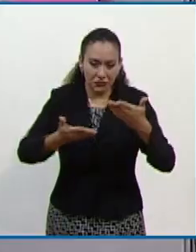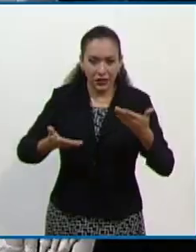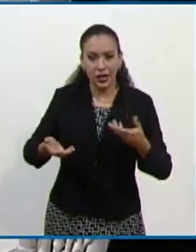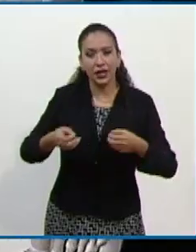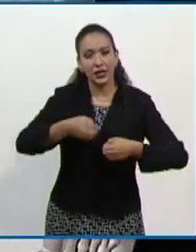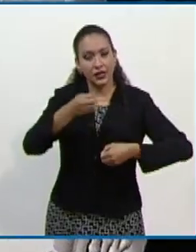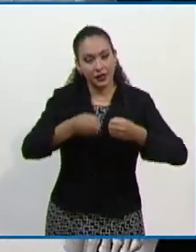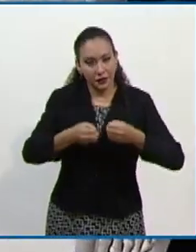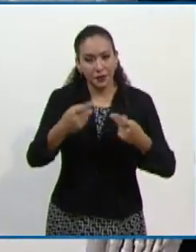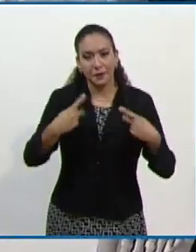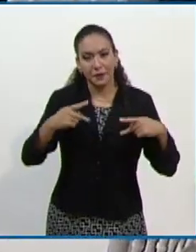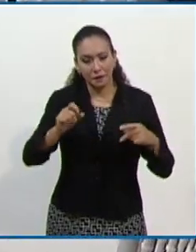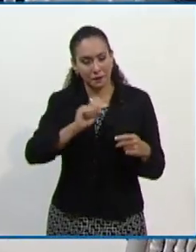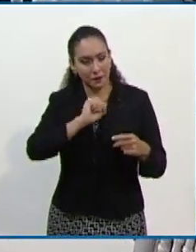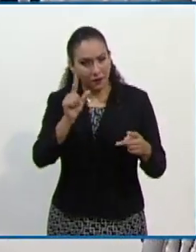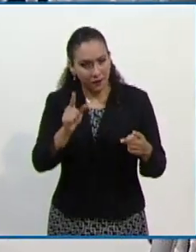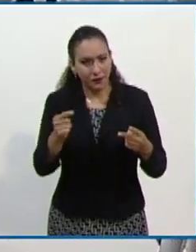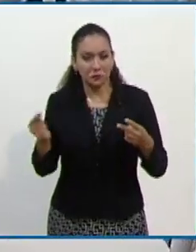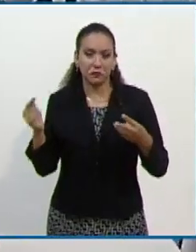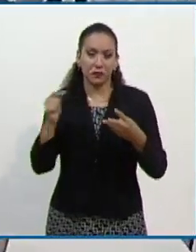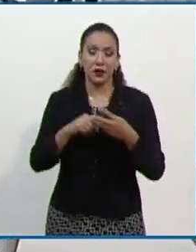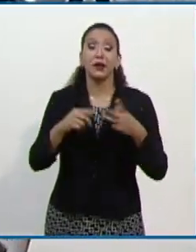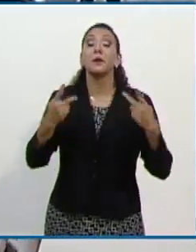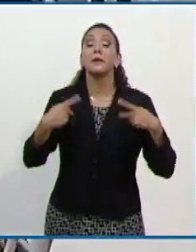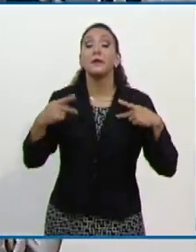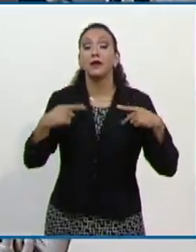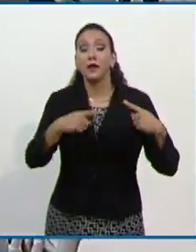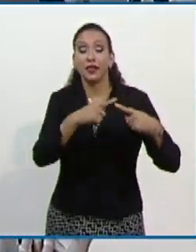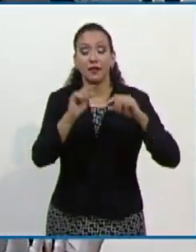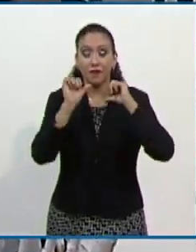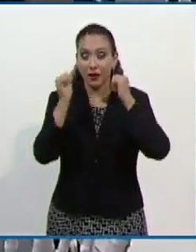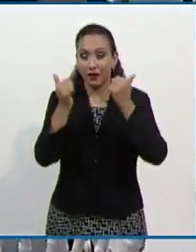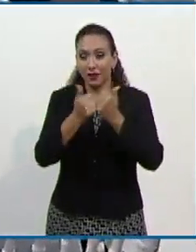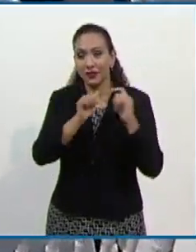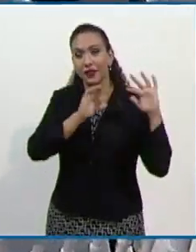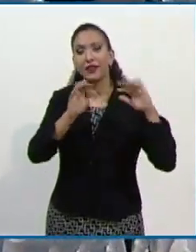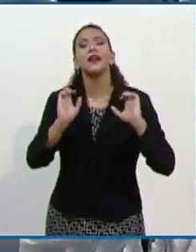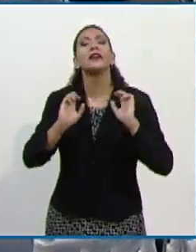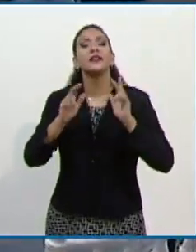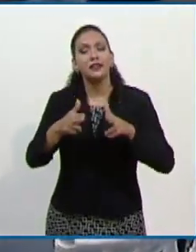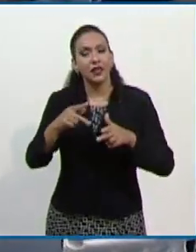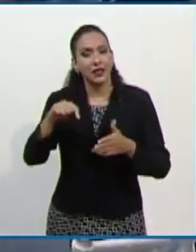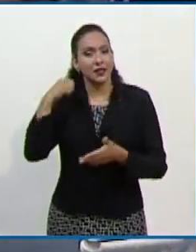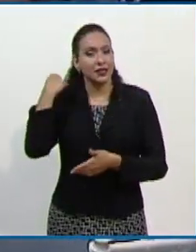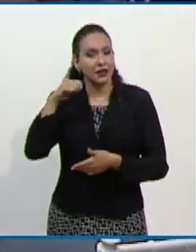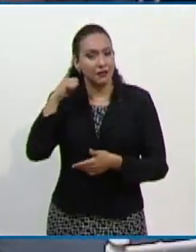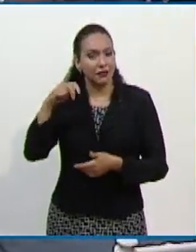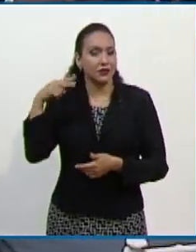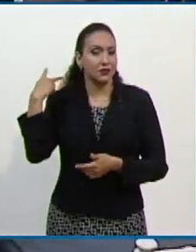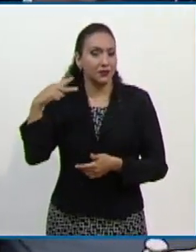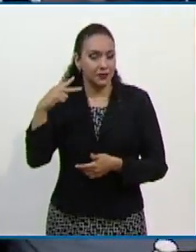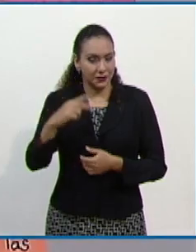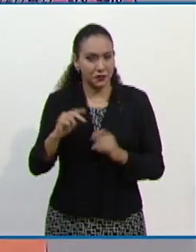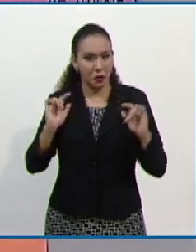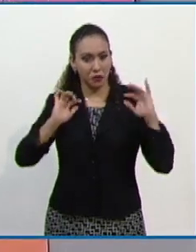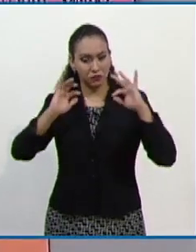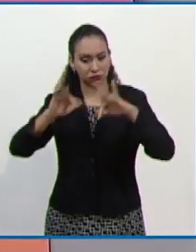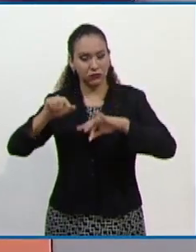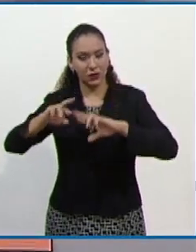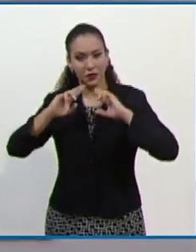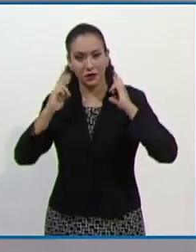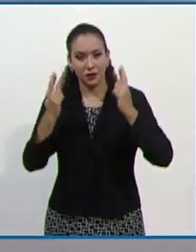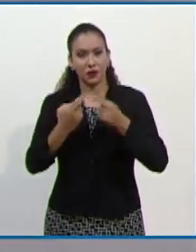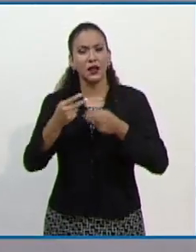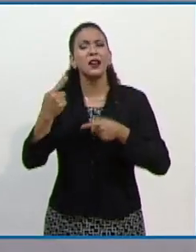justicia, académicos, especialistas e integrantes de la sociedad civil de Chiapas, Tabasco y Veracruz. Ejercicio impulsado por la